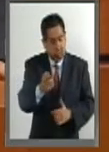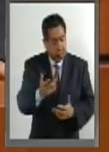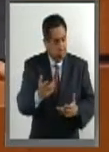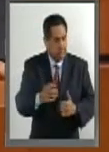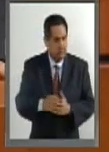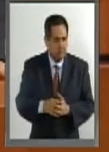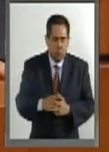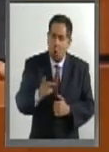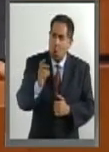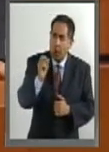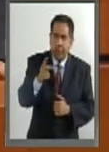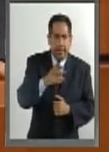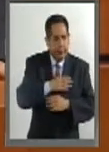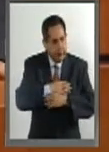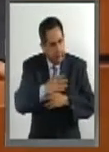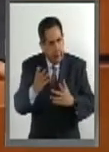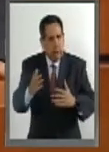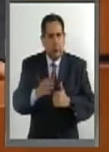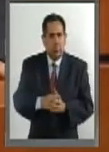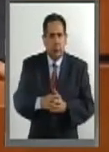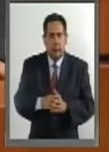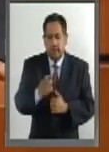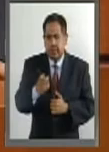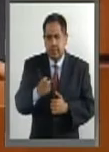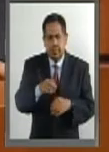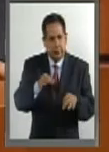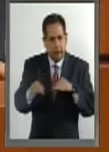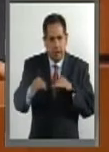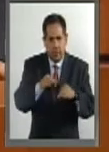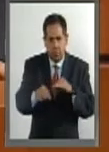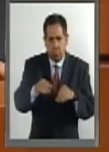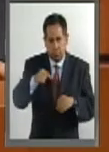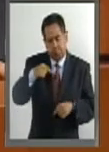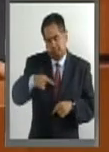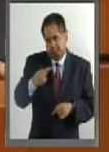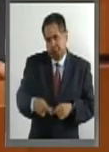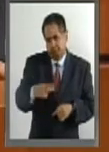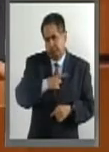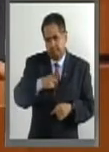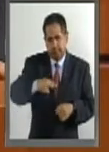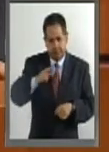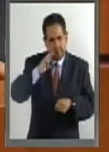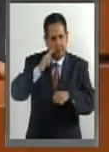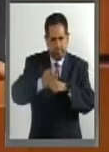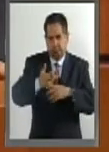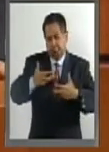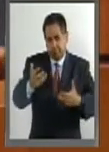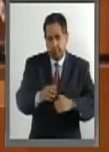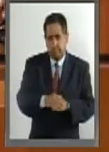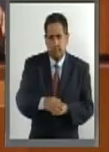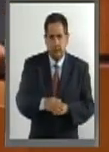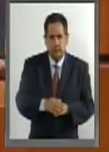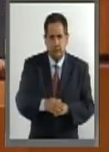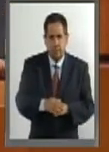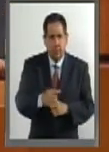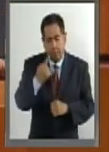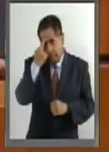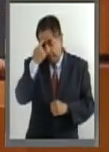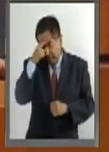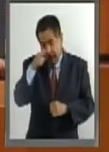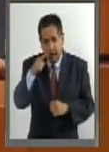ello, bueno, es de las labores que se hacen desde el legislativo, las de contribuir con